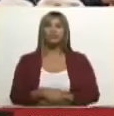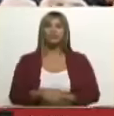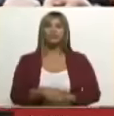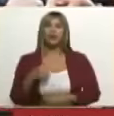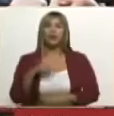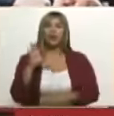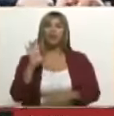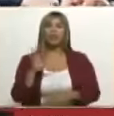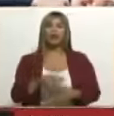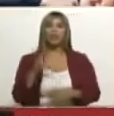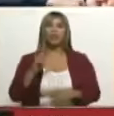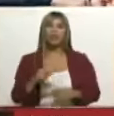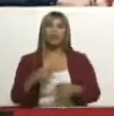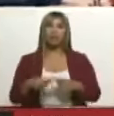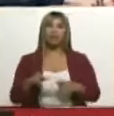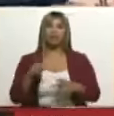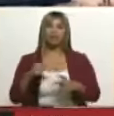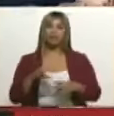el país,